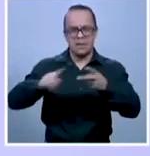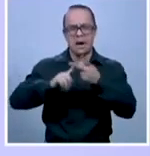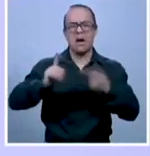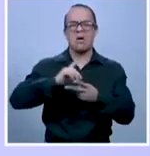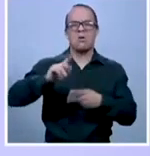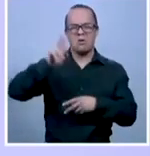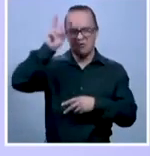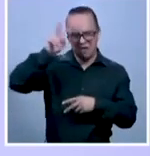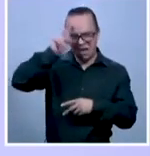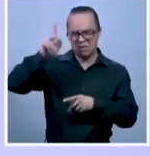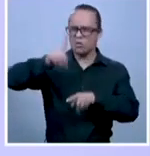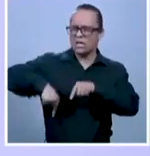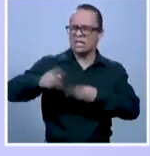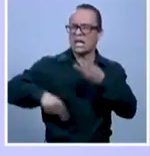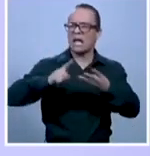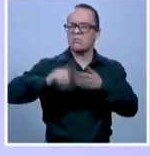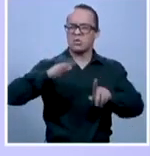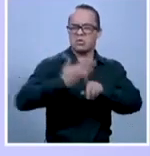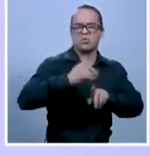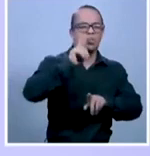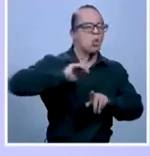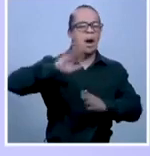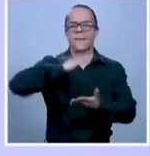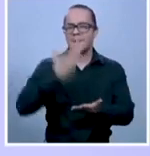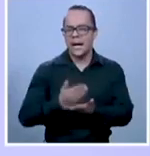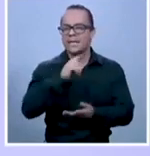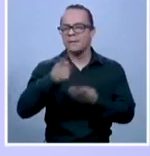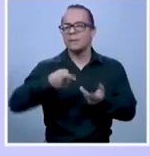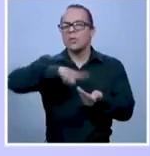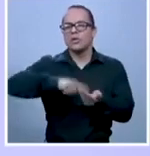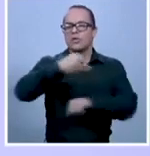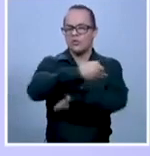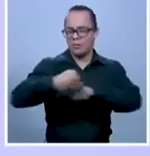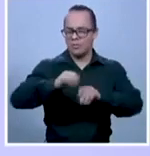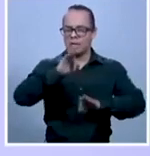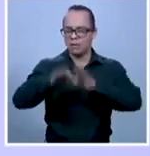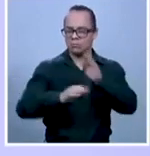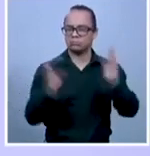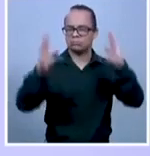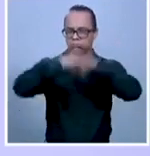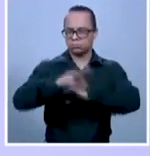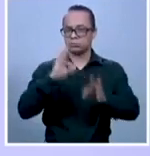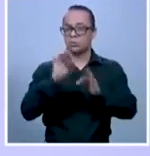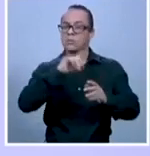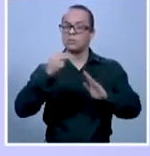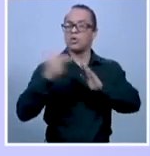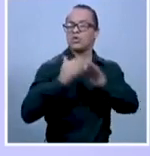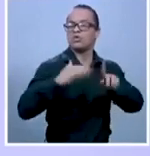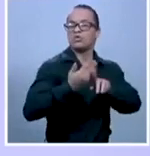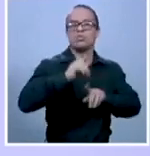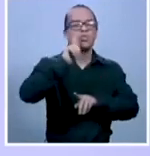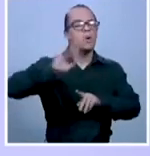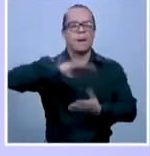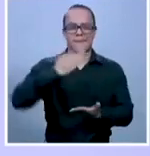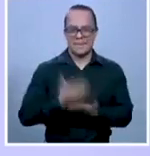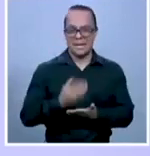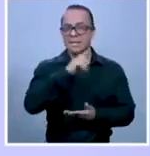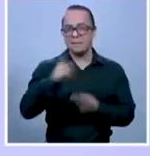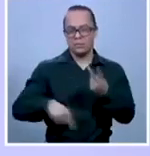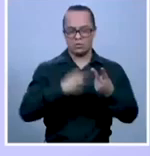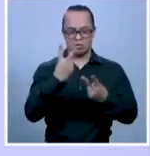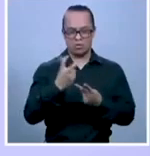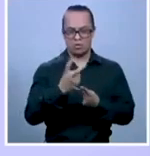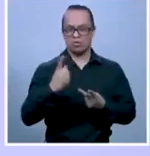adicciones, las violencias de género e intrafamiliar, así como los feminicidios. Segundo, mejorar la coordinación con los tres órdenes de